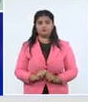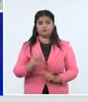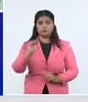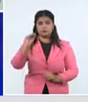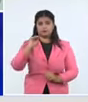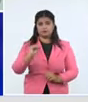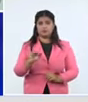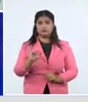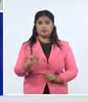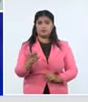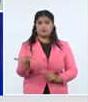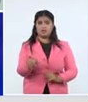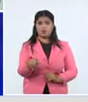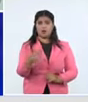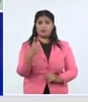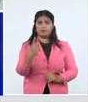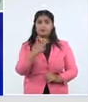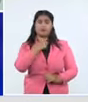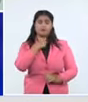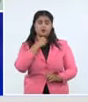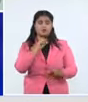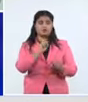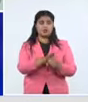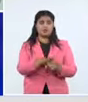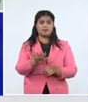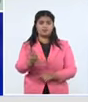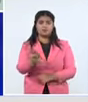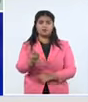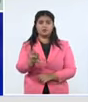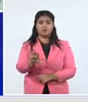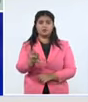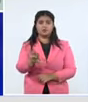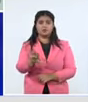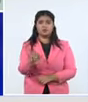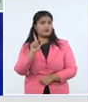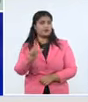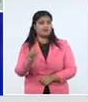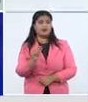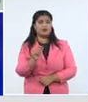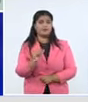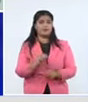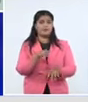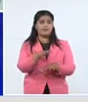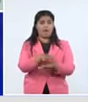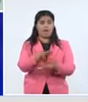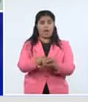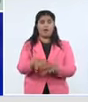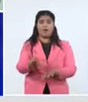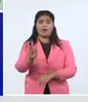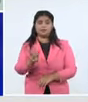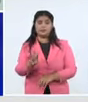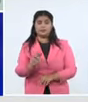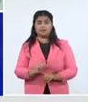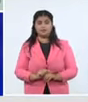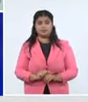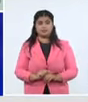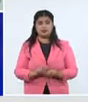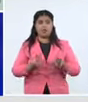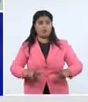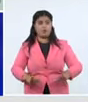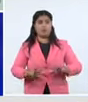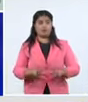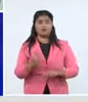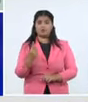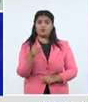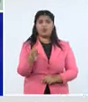al igual que 1 de enero, Chamba 5, al igual que Florencia, Morón solo un caso positivo, al igual que